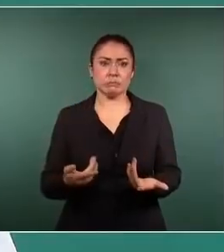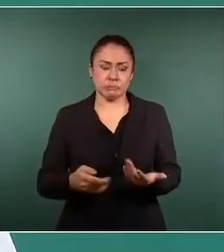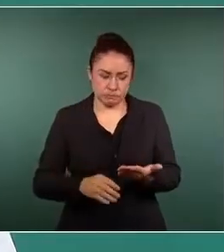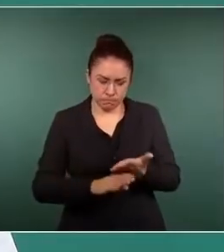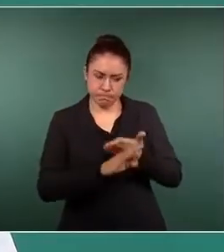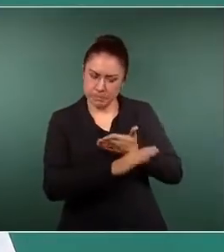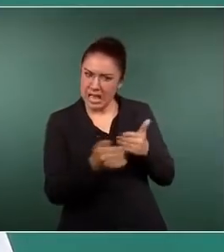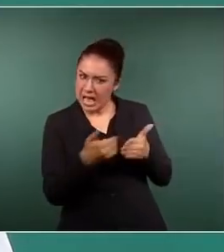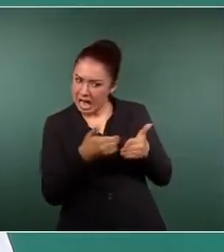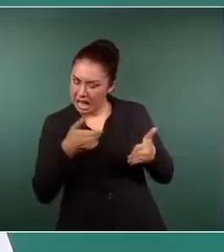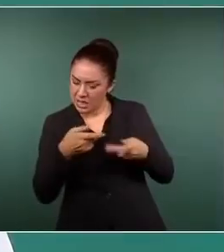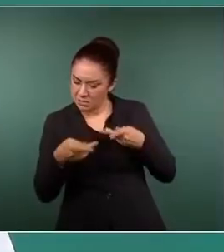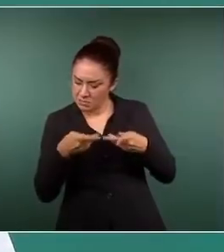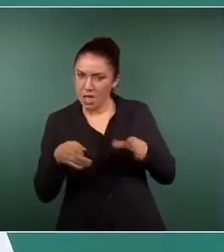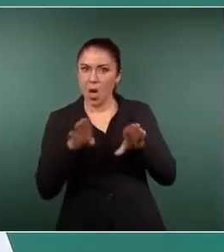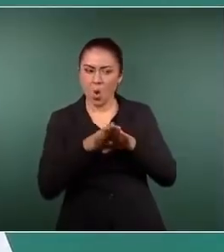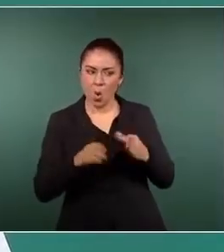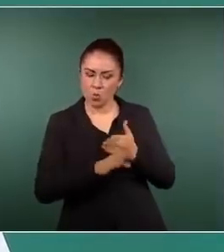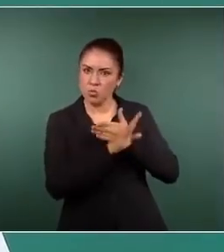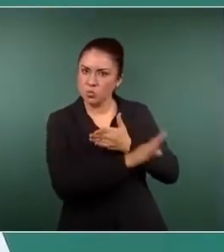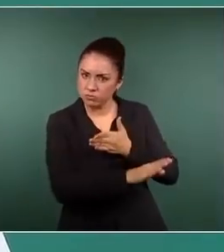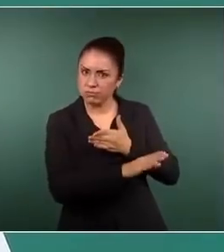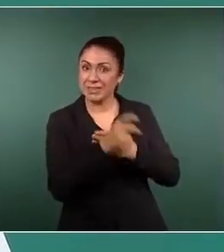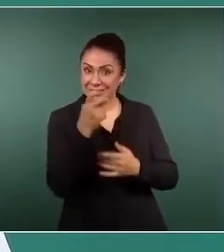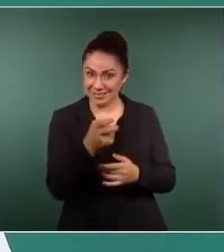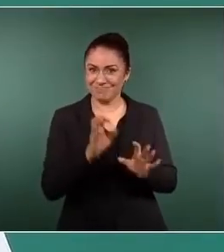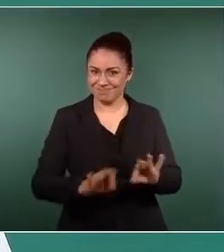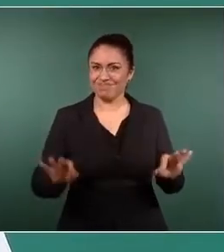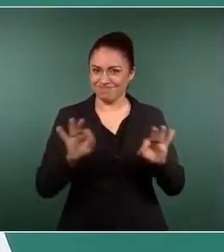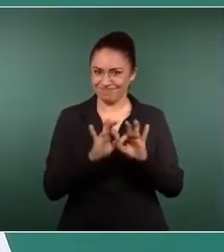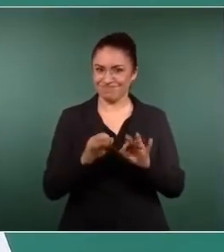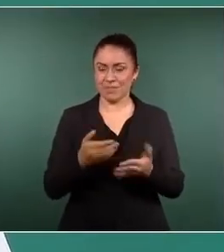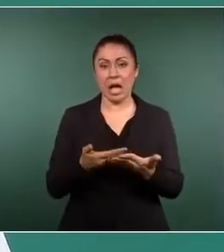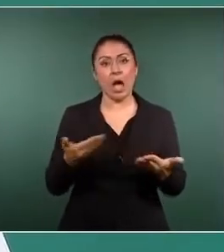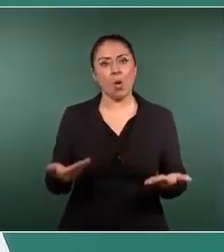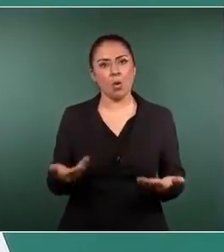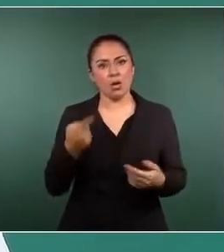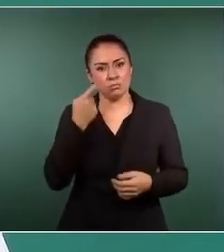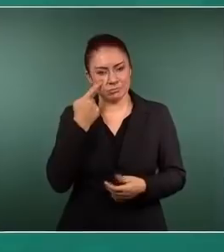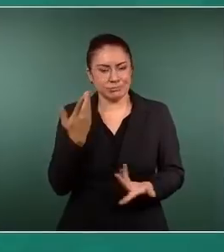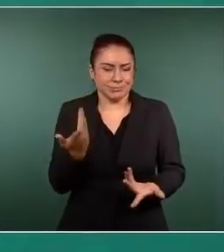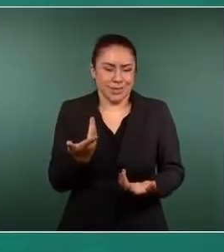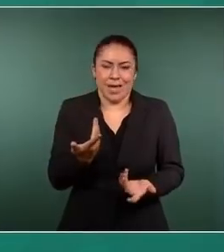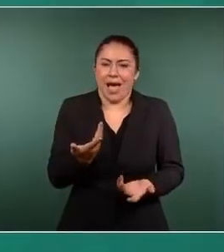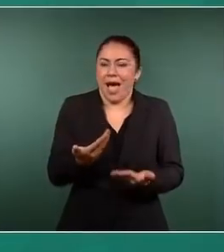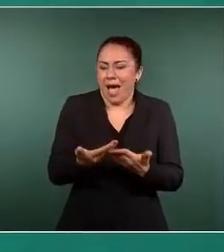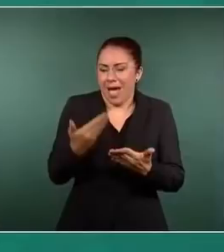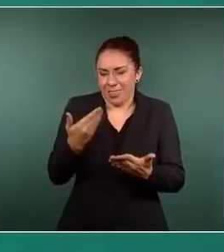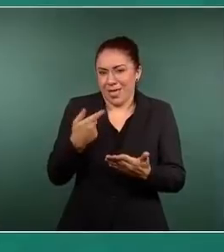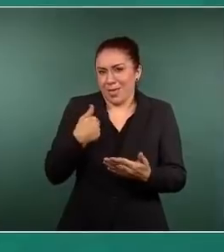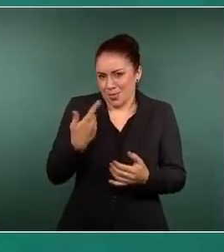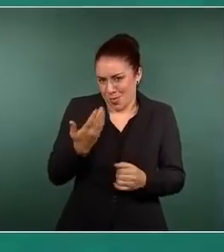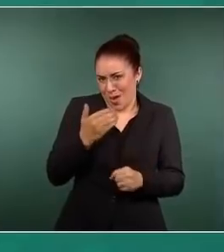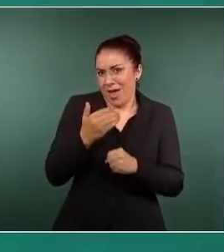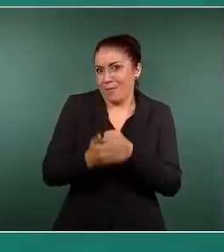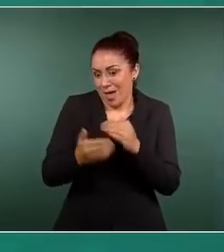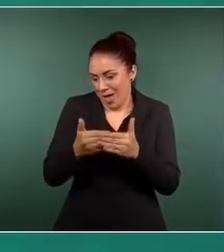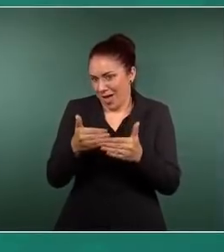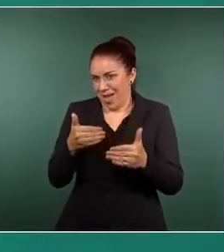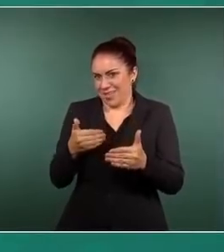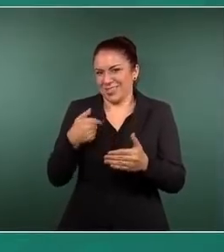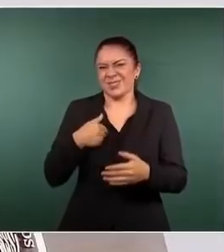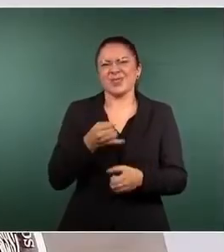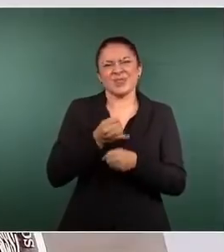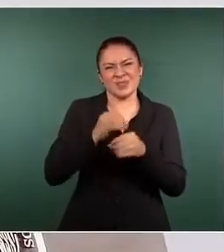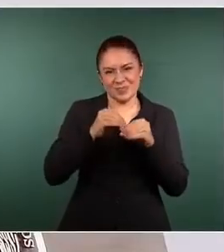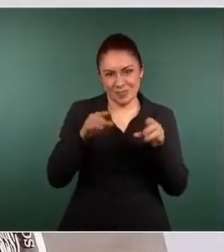ahora antes de terminar quiero informar al pueblo de